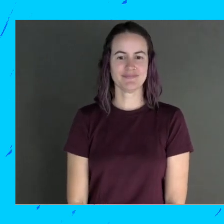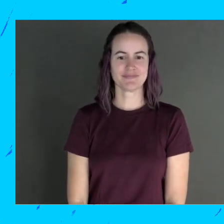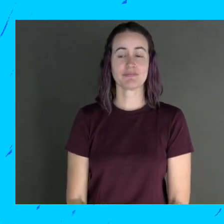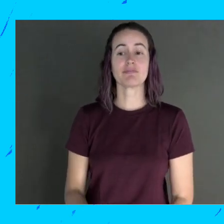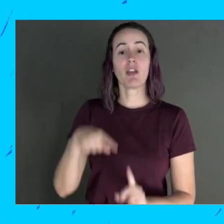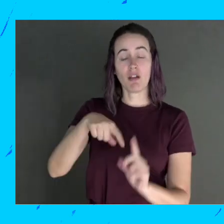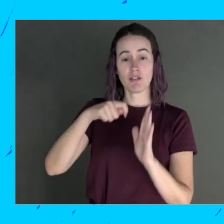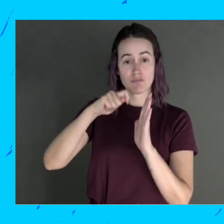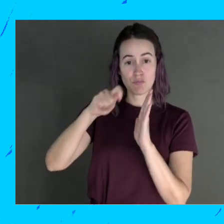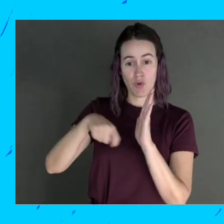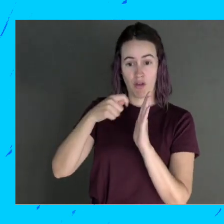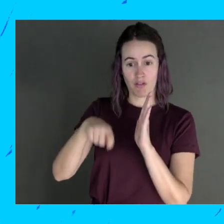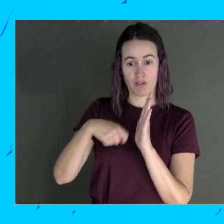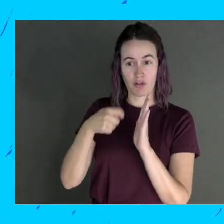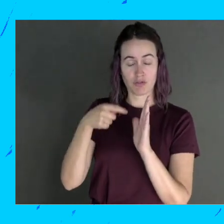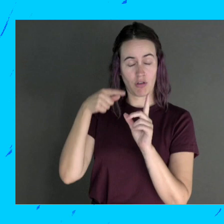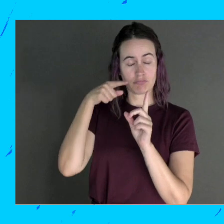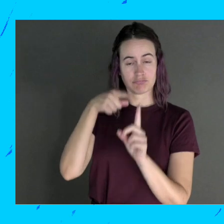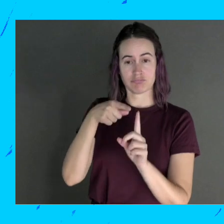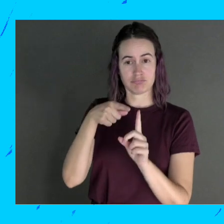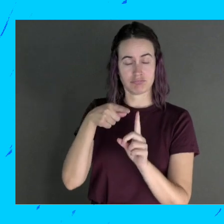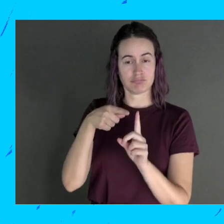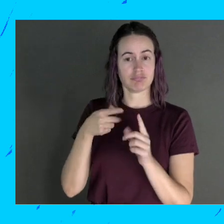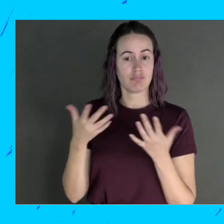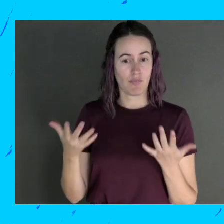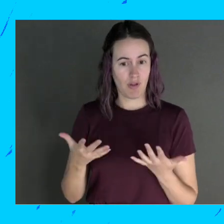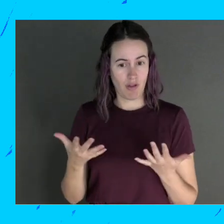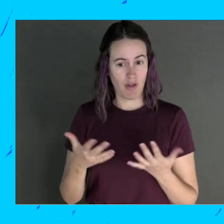La importancia del proyecto